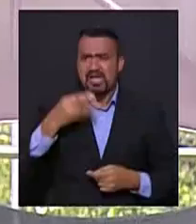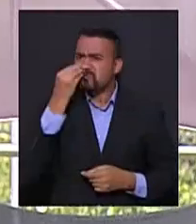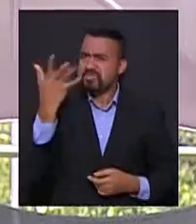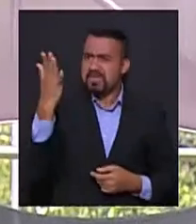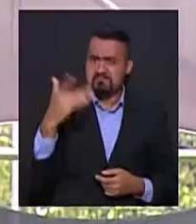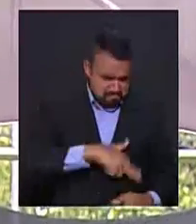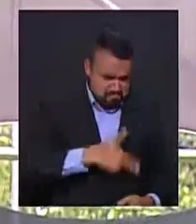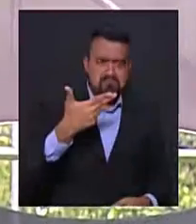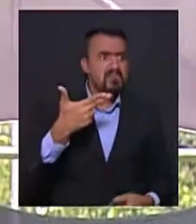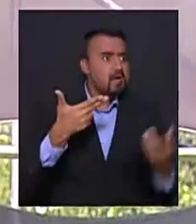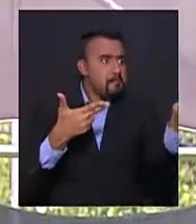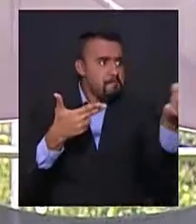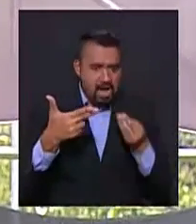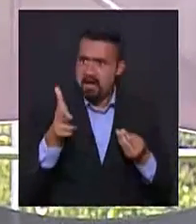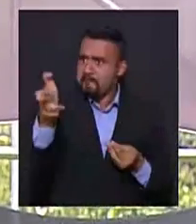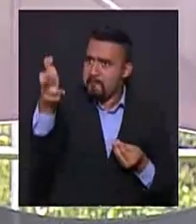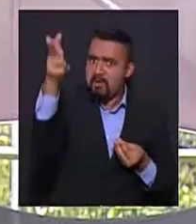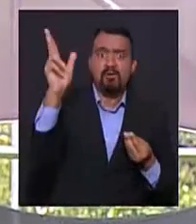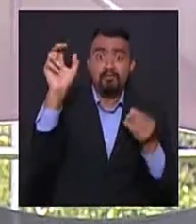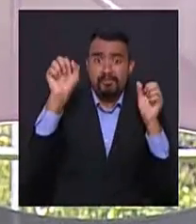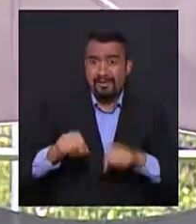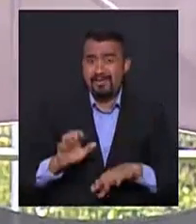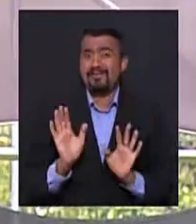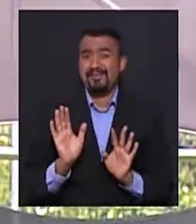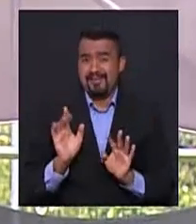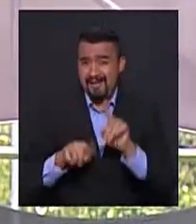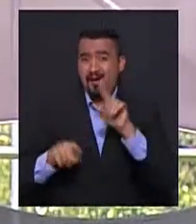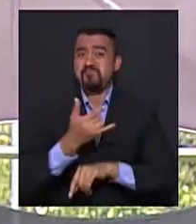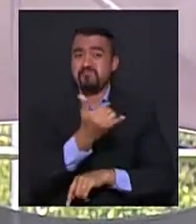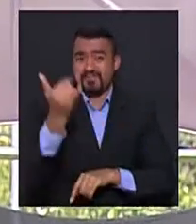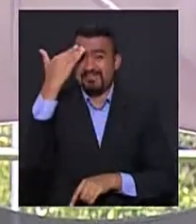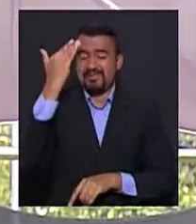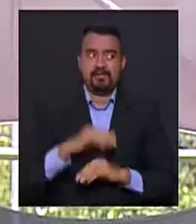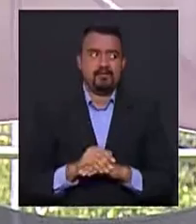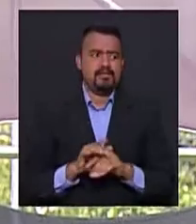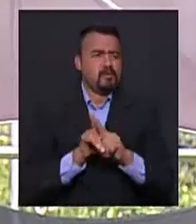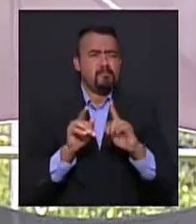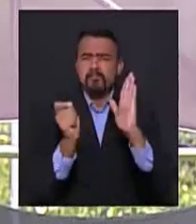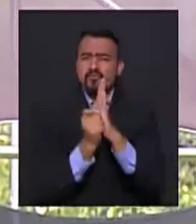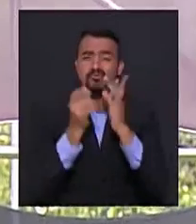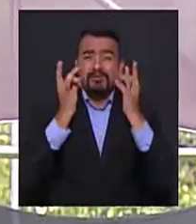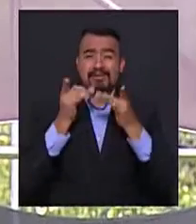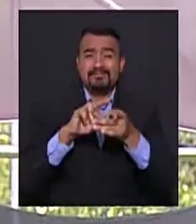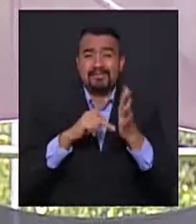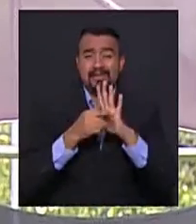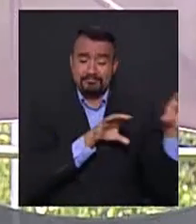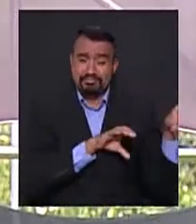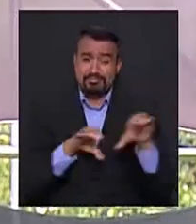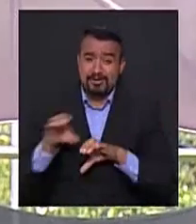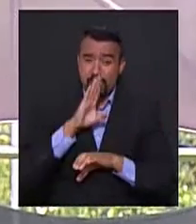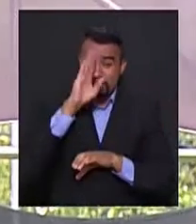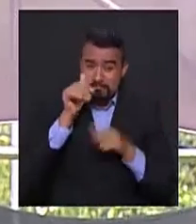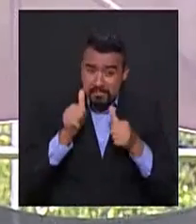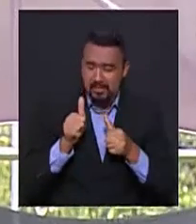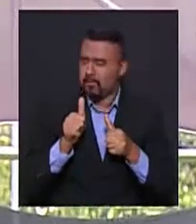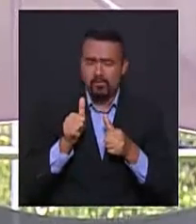vida. Además de las ausencias que aún duelen, el narcotráfico nos cambió las costumbres y los valores. Por eso,